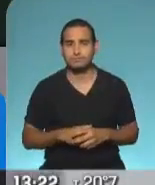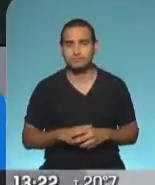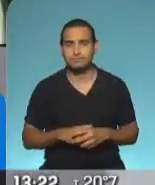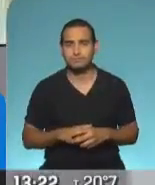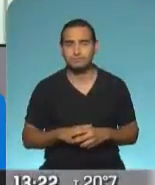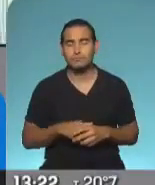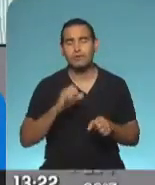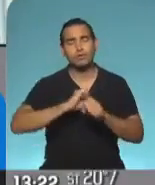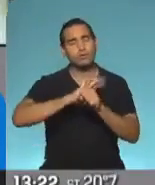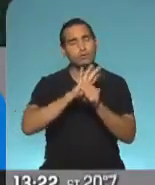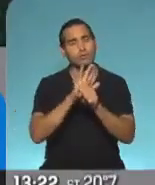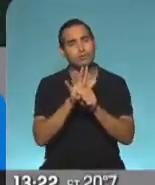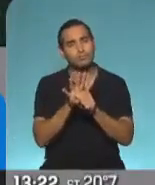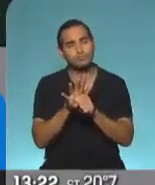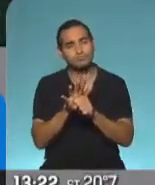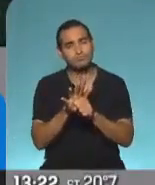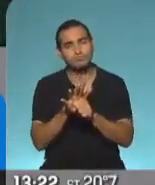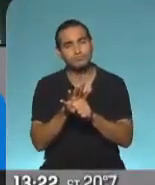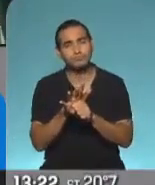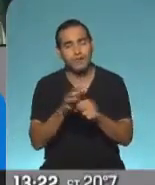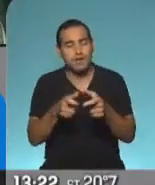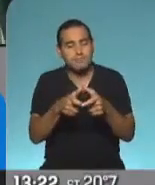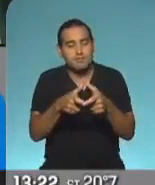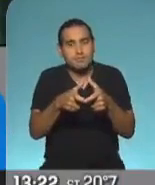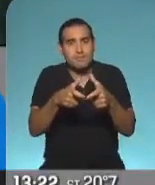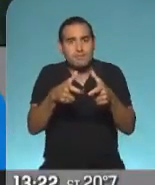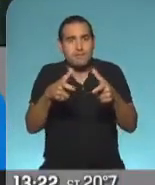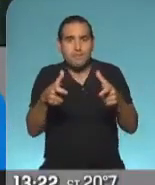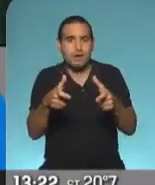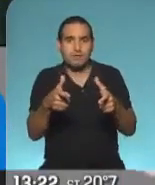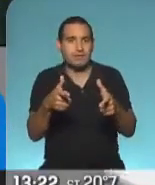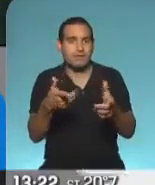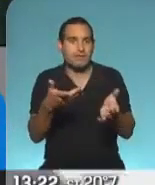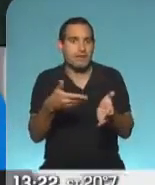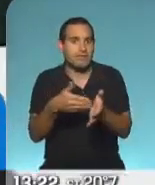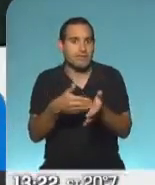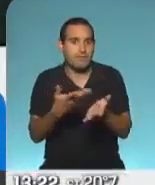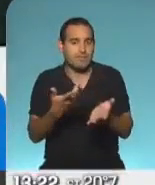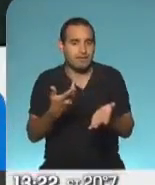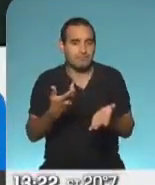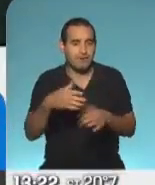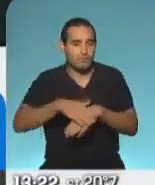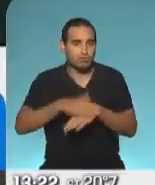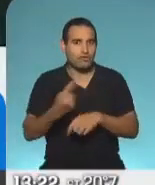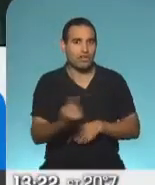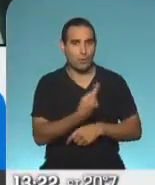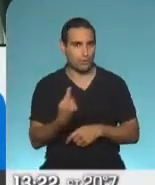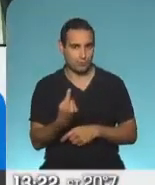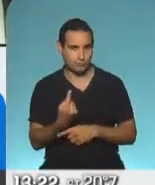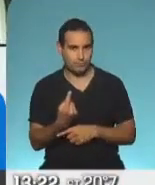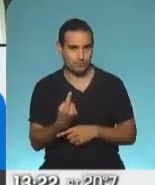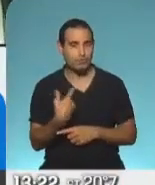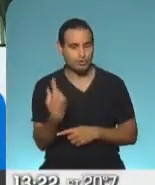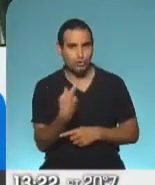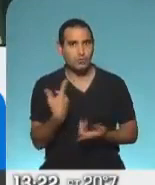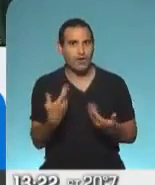El coronavirus se expande allí a donde nosotros dejamos que se expanda. Eso tiene que quedar claro. Y entonces